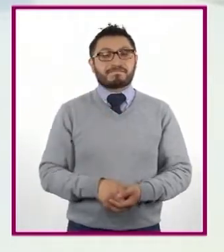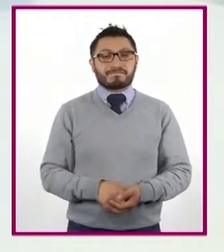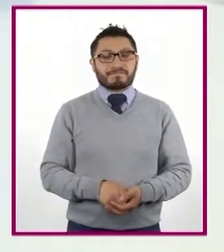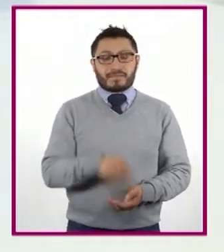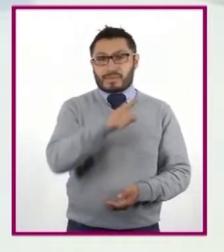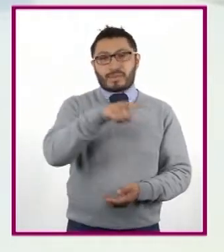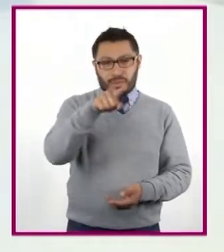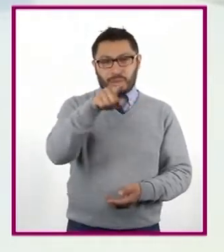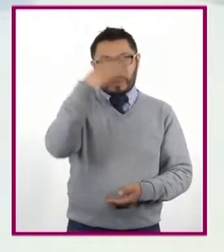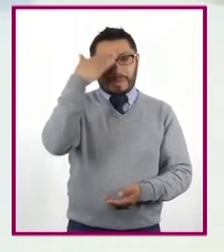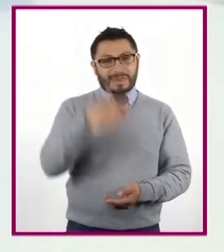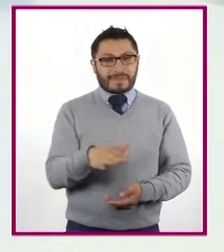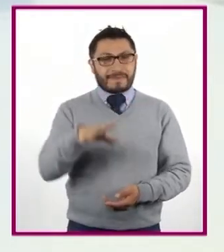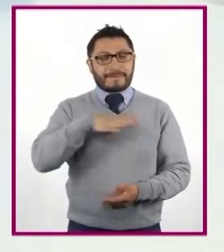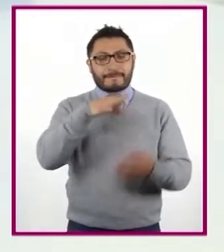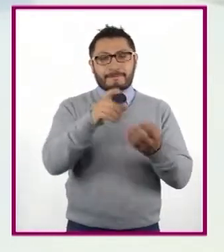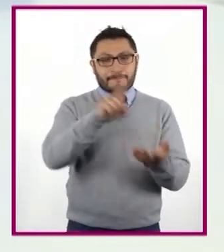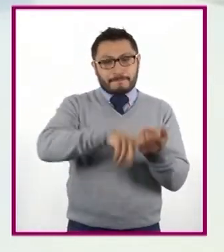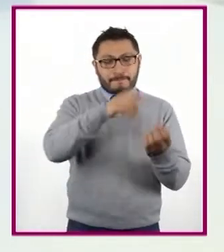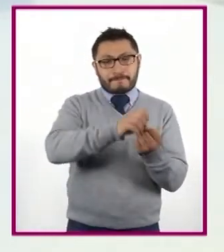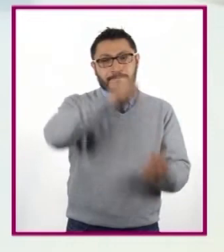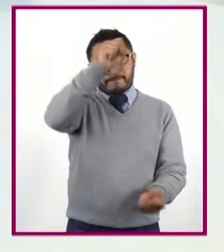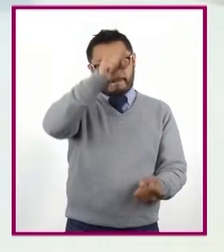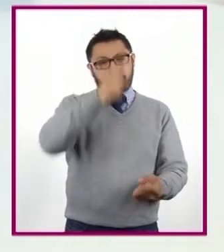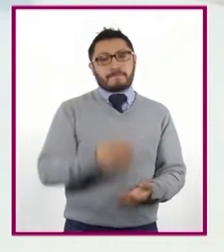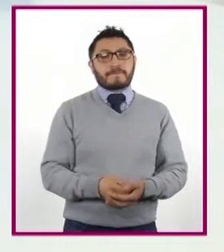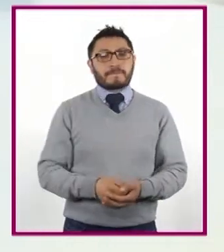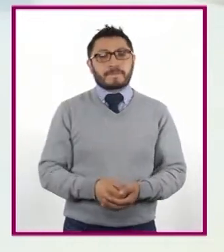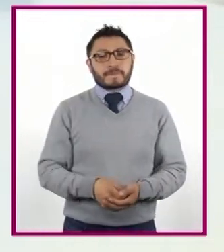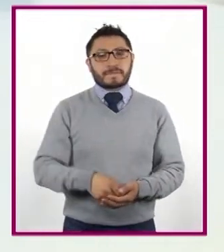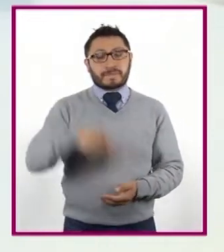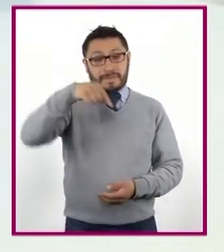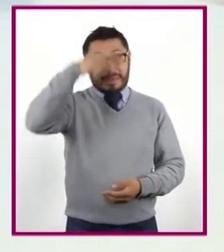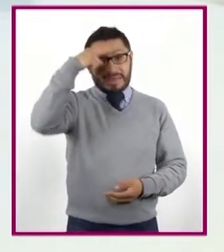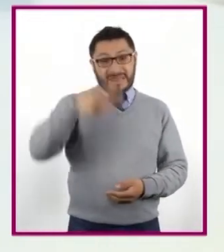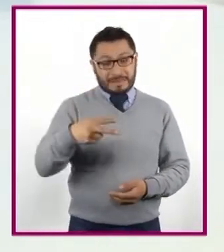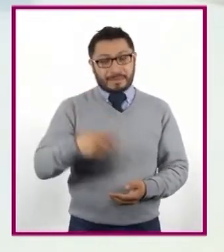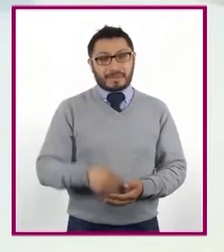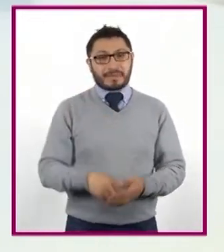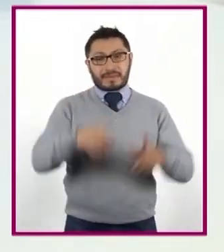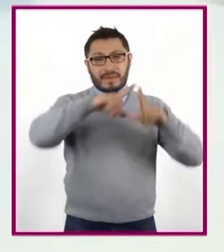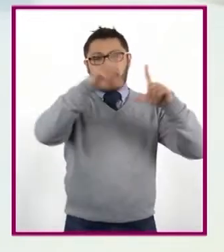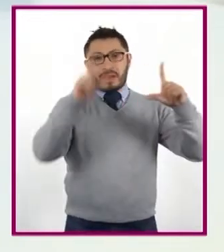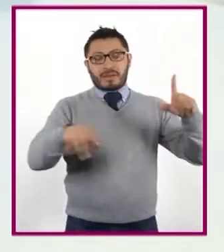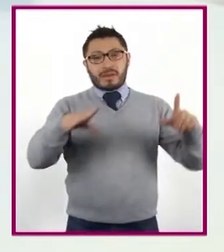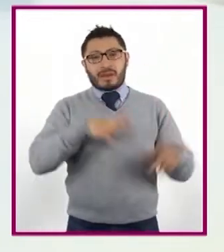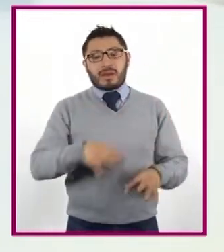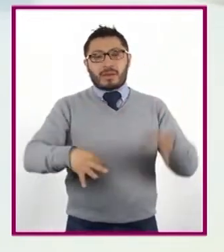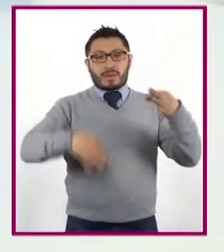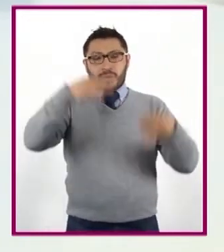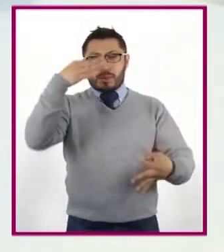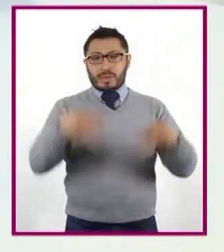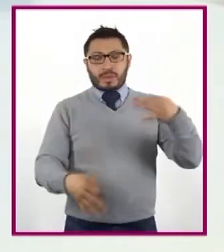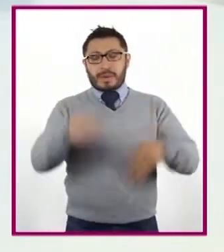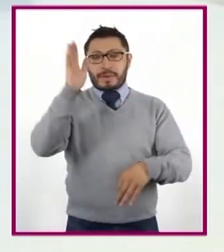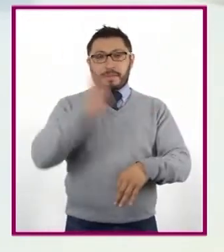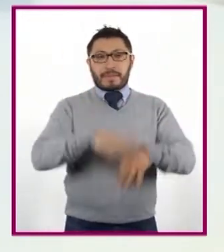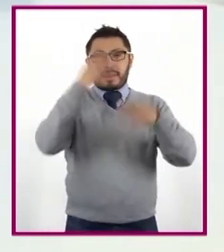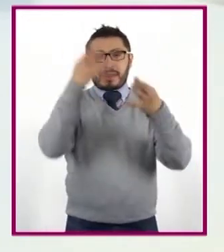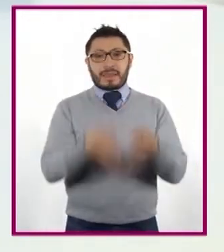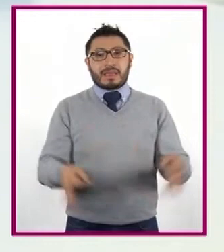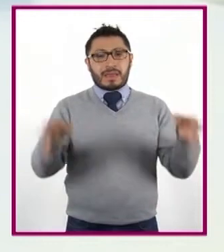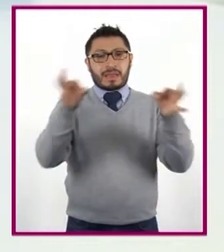Como sabes, la Constitución de los Estados Unidos Mexicanos es el instrumento jurídico más